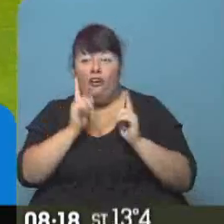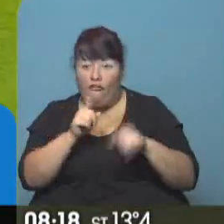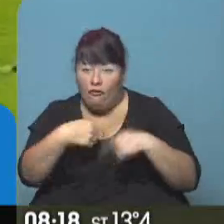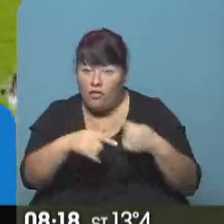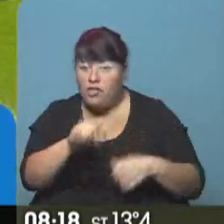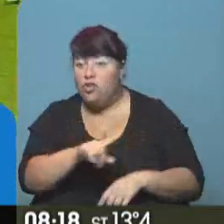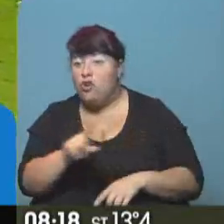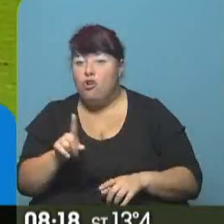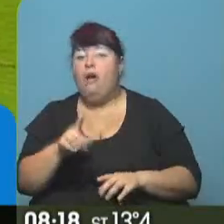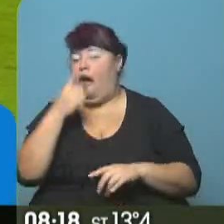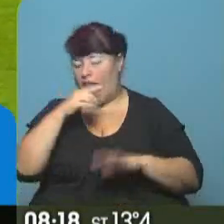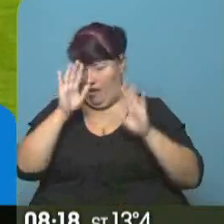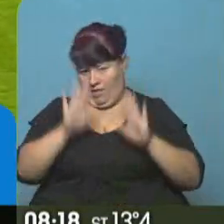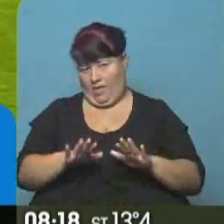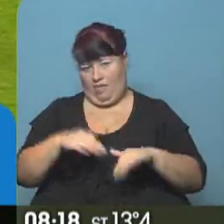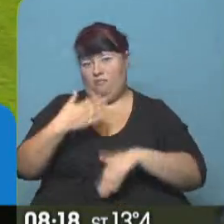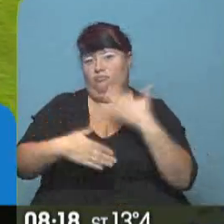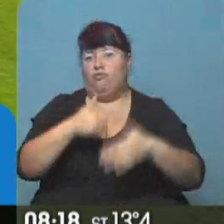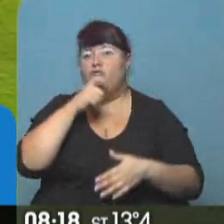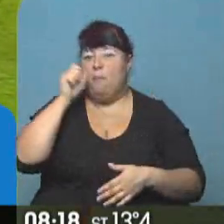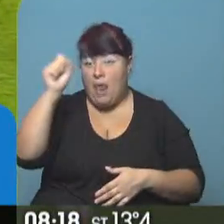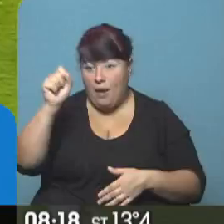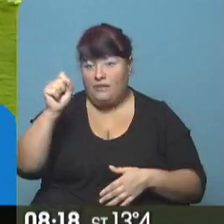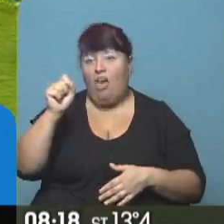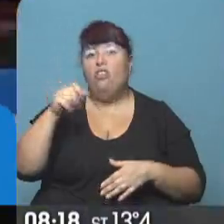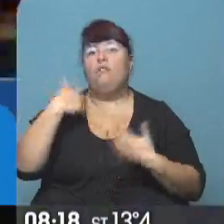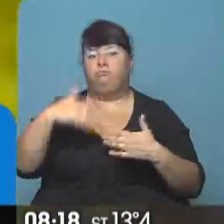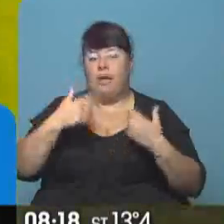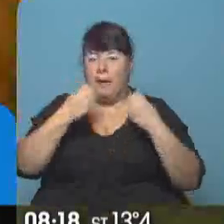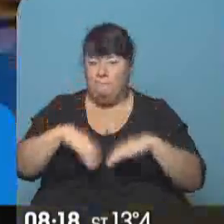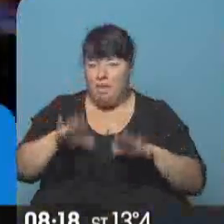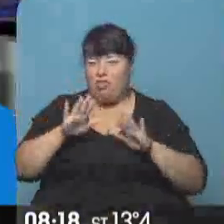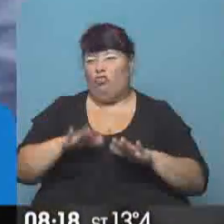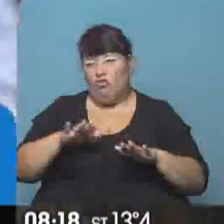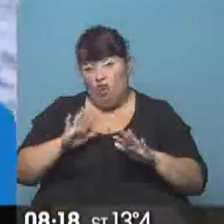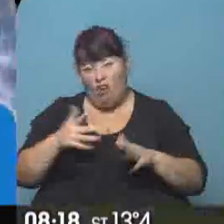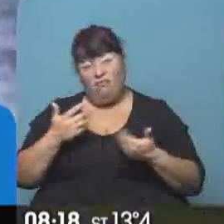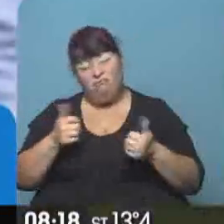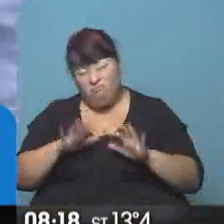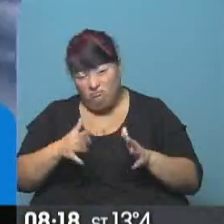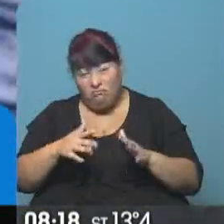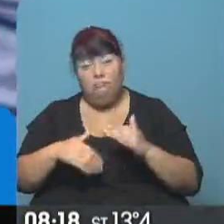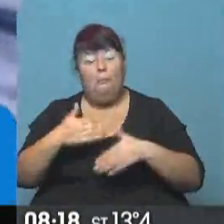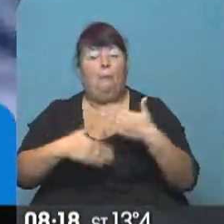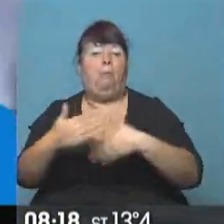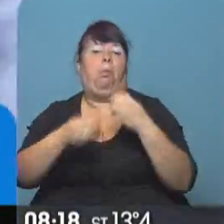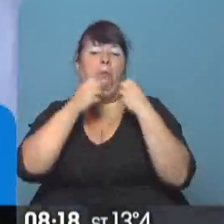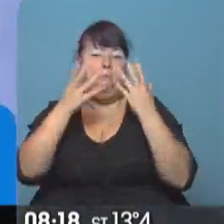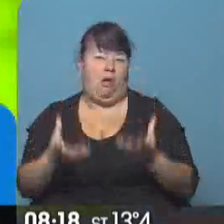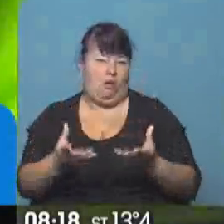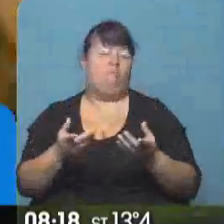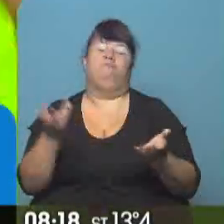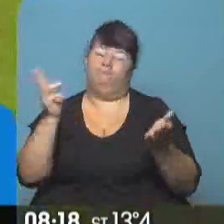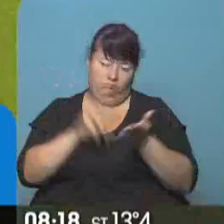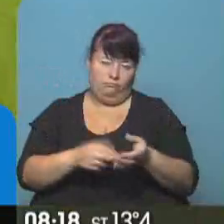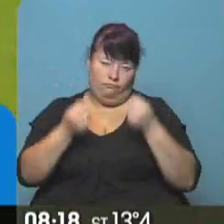o no. Pero su progreso en la Copa Libertadores de América, luego de un comienzo que no fue el mejor, terminó